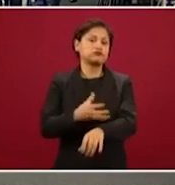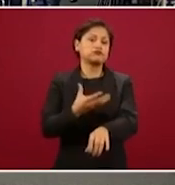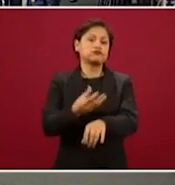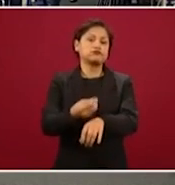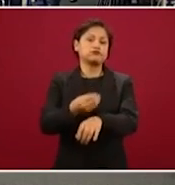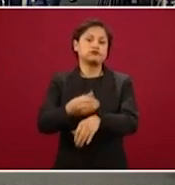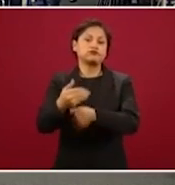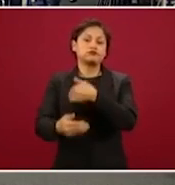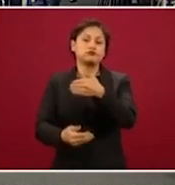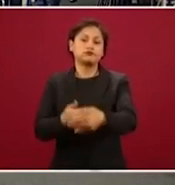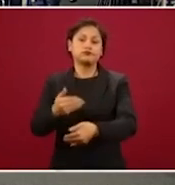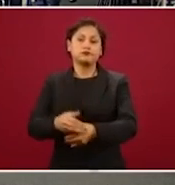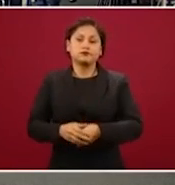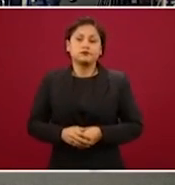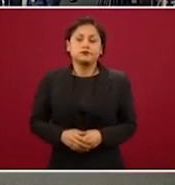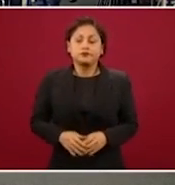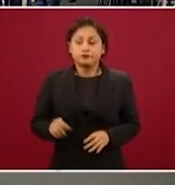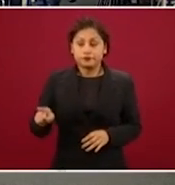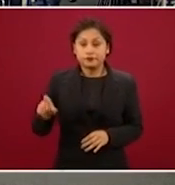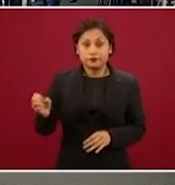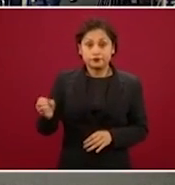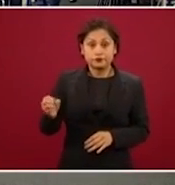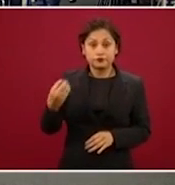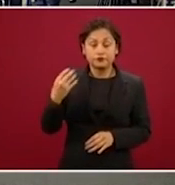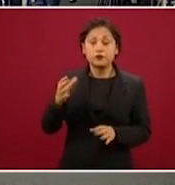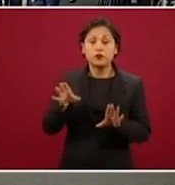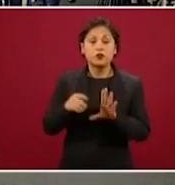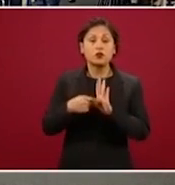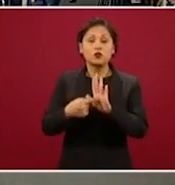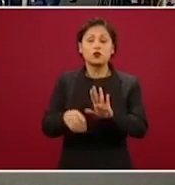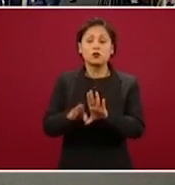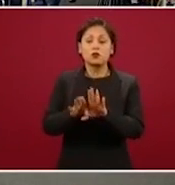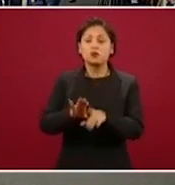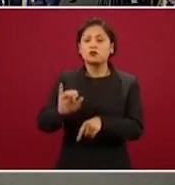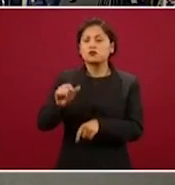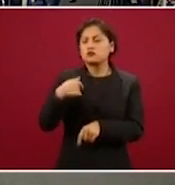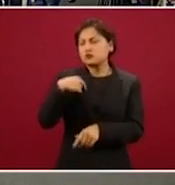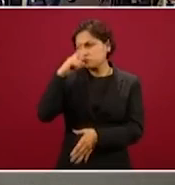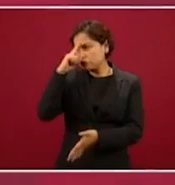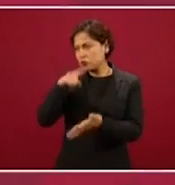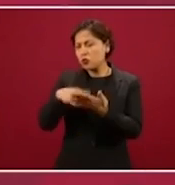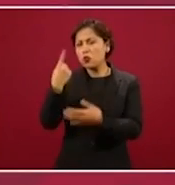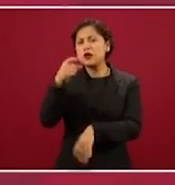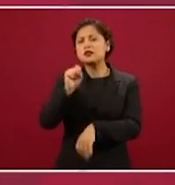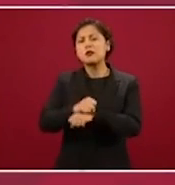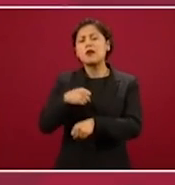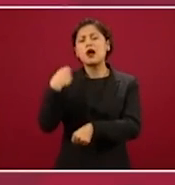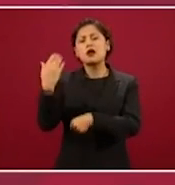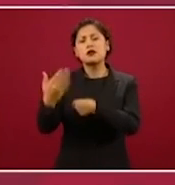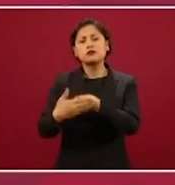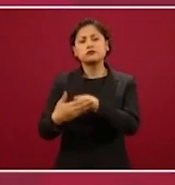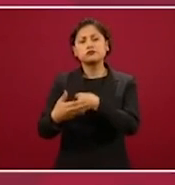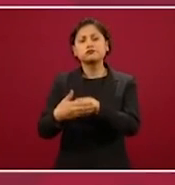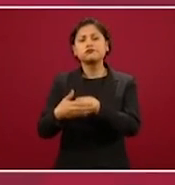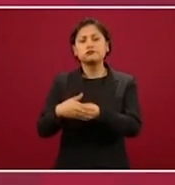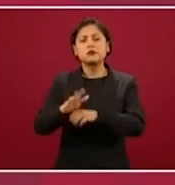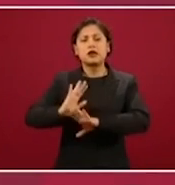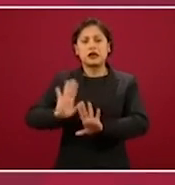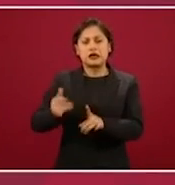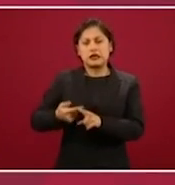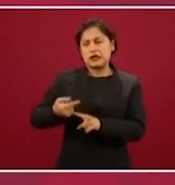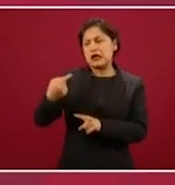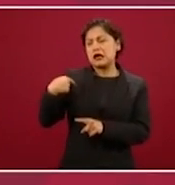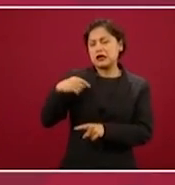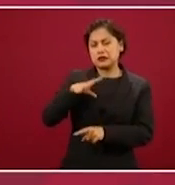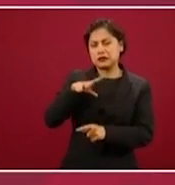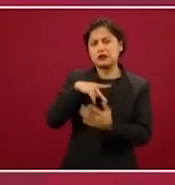una semana más, 10 días, ya se tienen varios proyectos, pero se va a hacer una